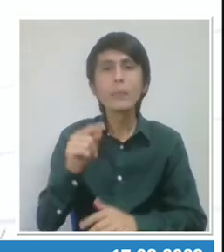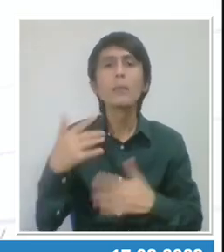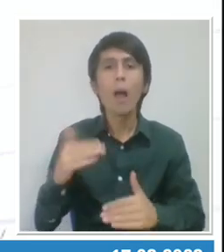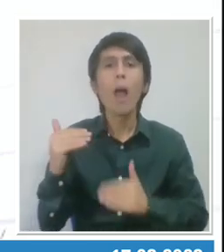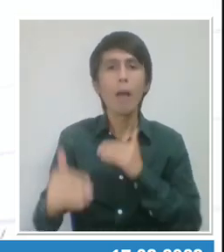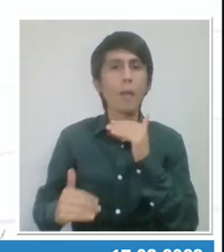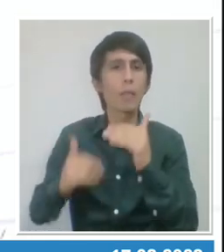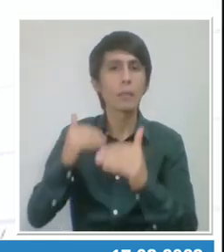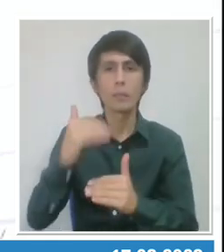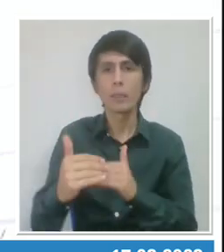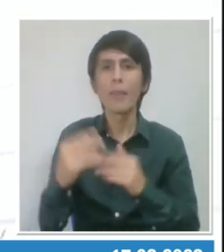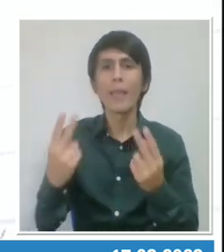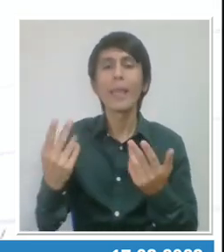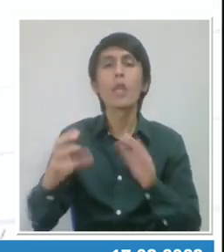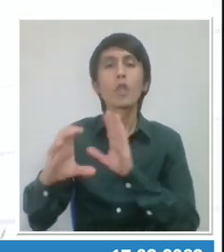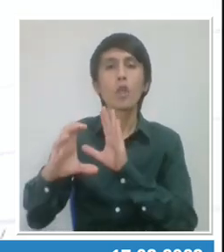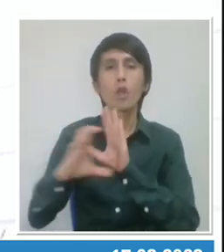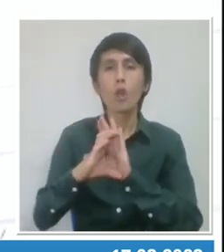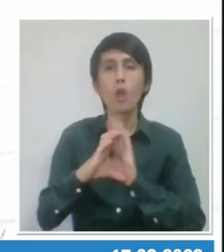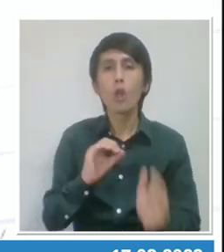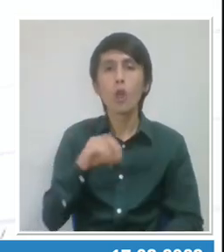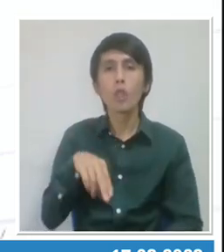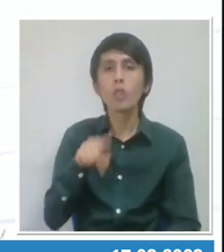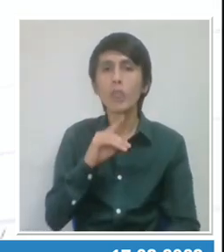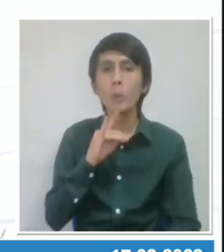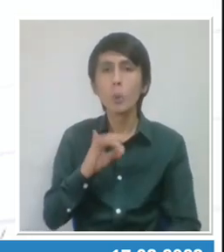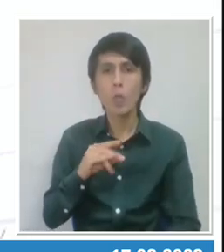reciente, ¿no?, de hace no más de 3 décadas, diría yo.